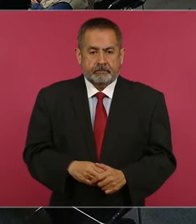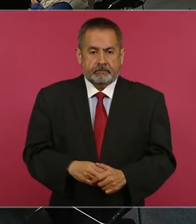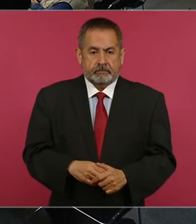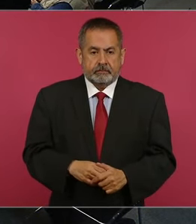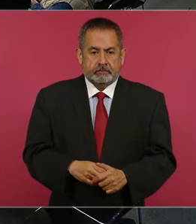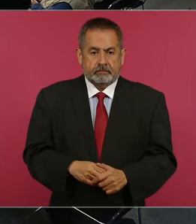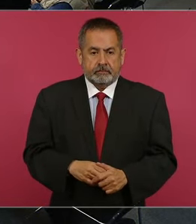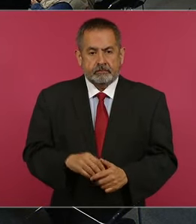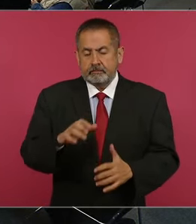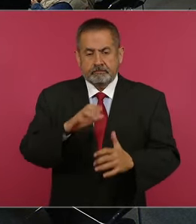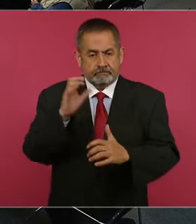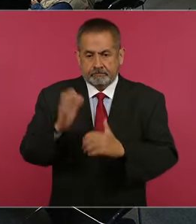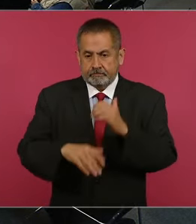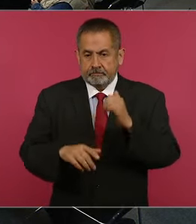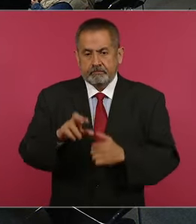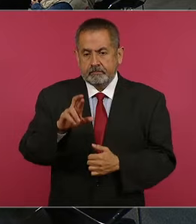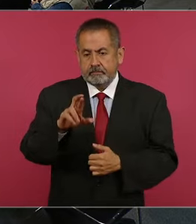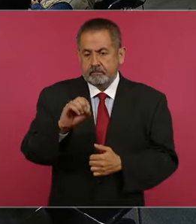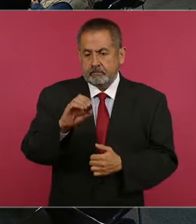Rocío Nale,